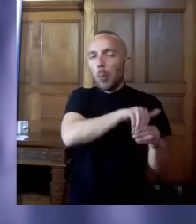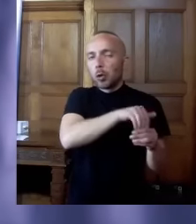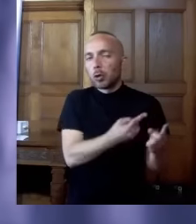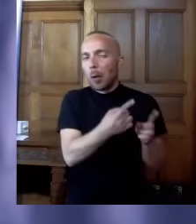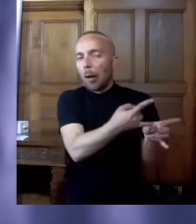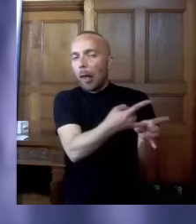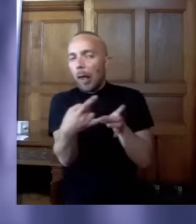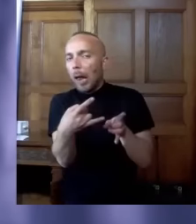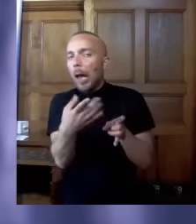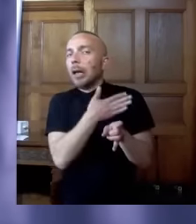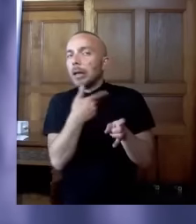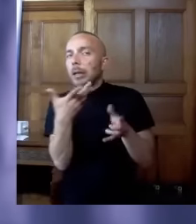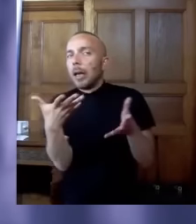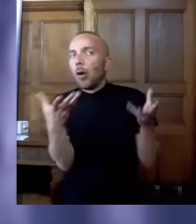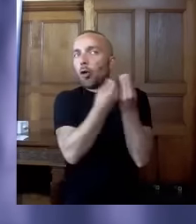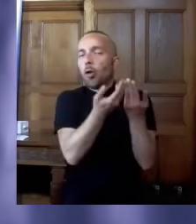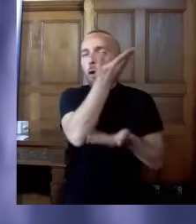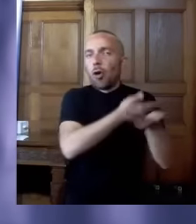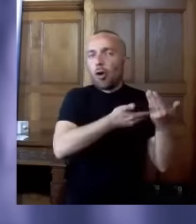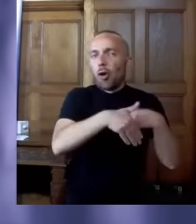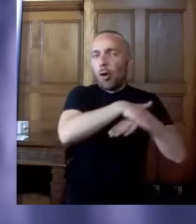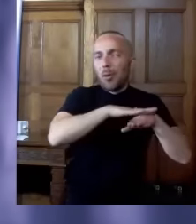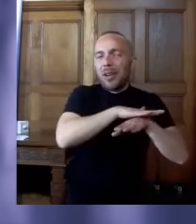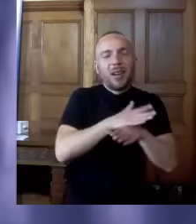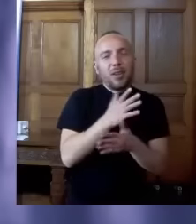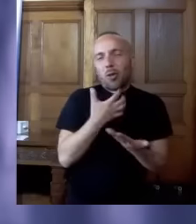gobernar con ellos cómo se puede hacer eso es una